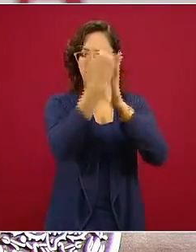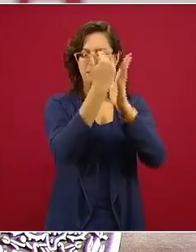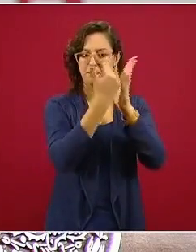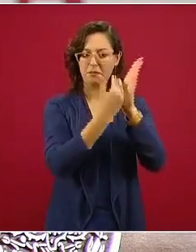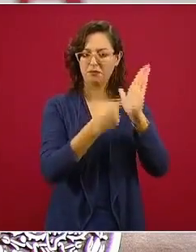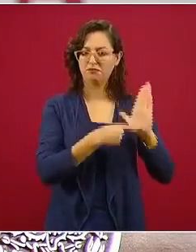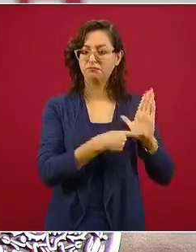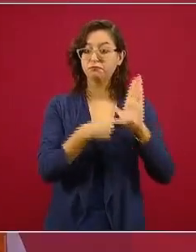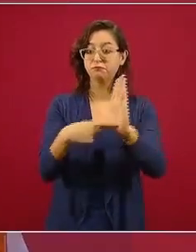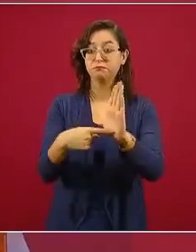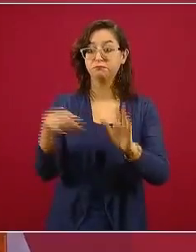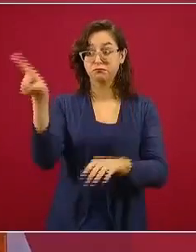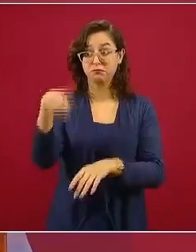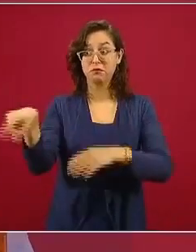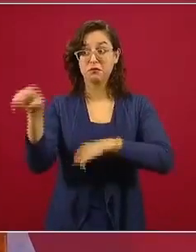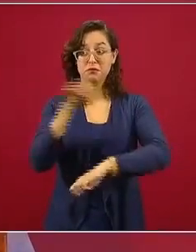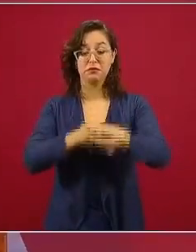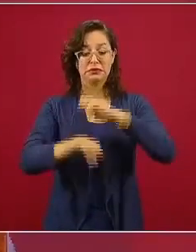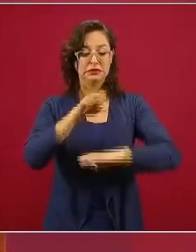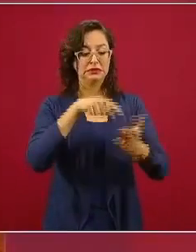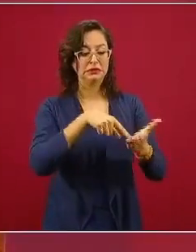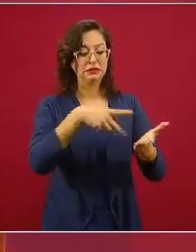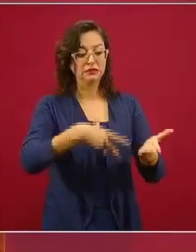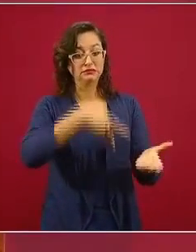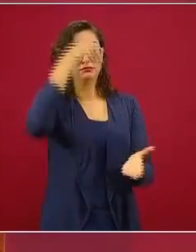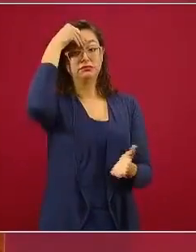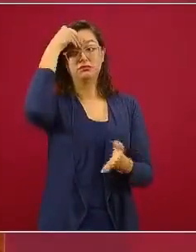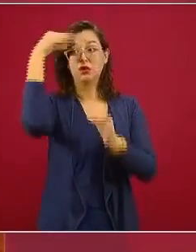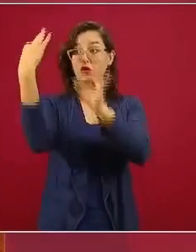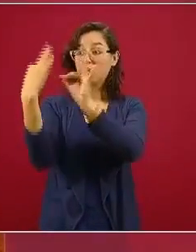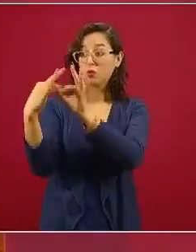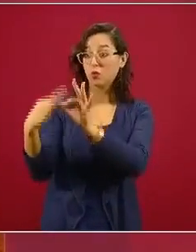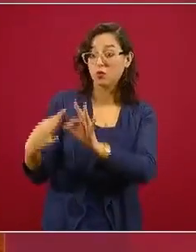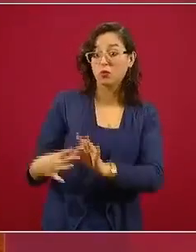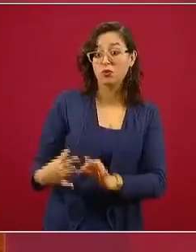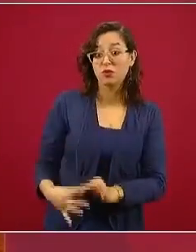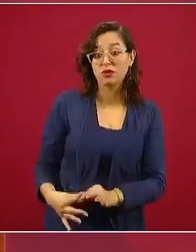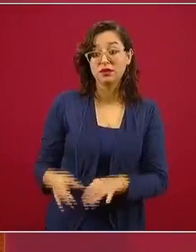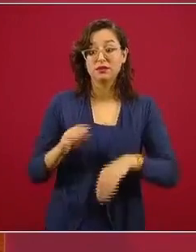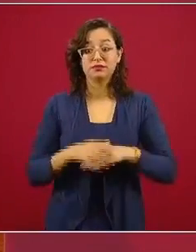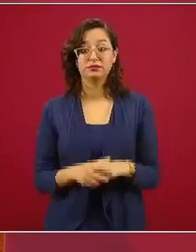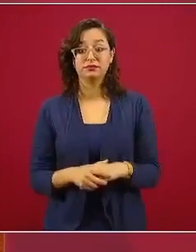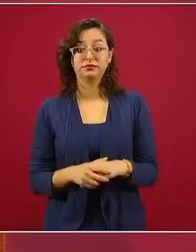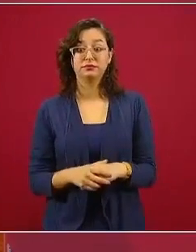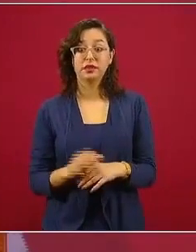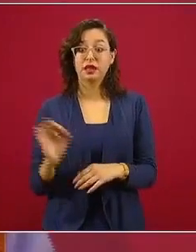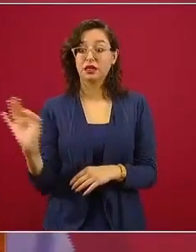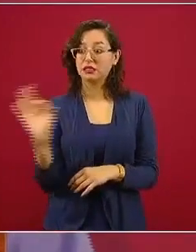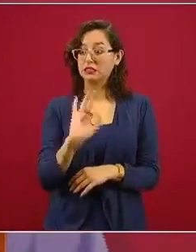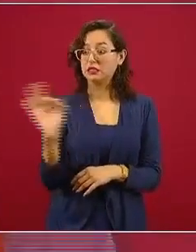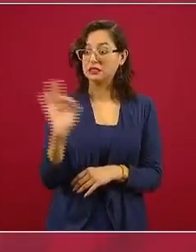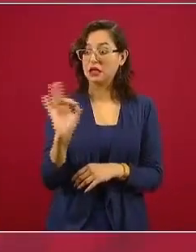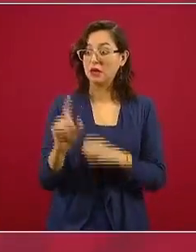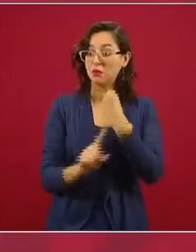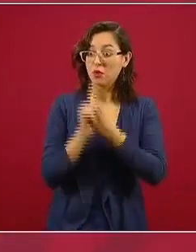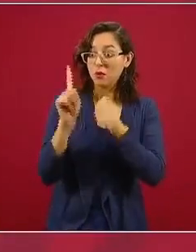las empresas estén preparadas. Y si se forma el panel, pues responderemos conforme a los tiempos. Está muy